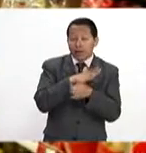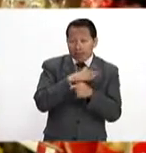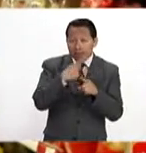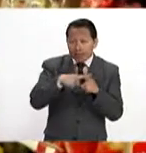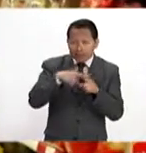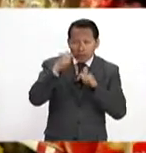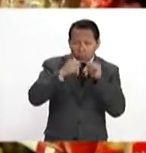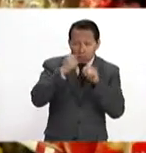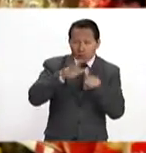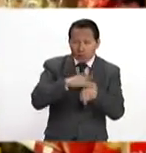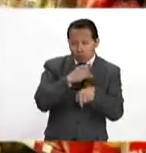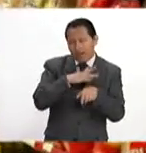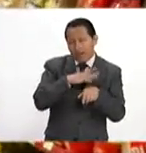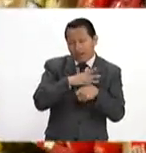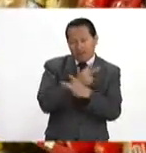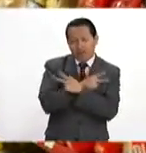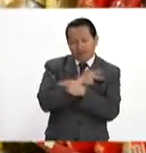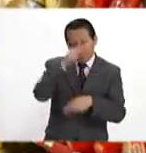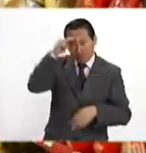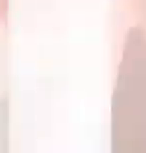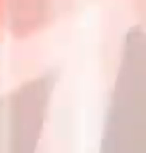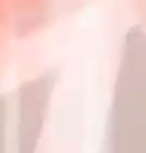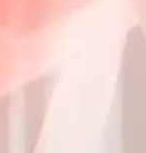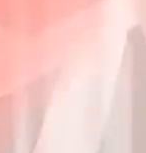por las vacaciones de verano.